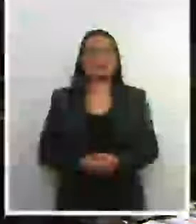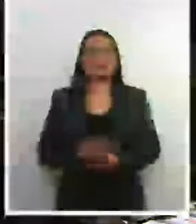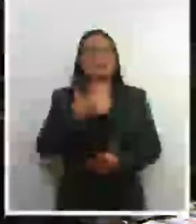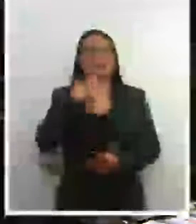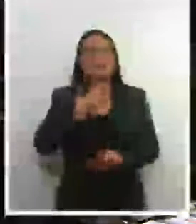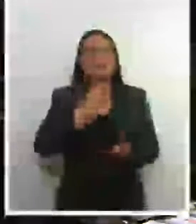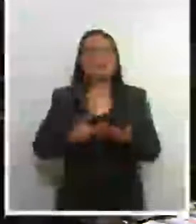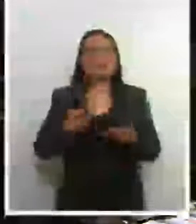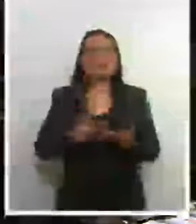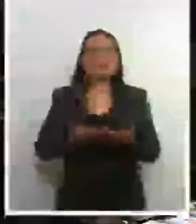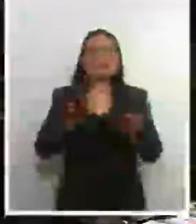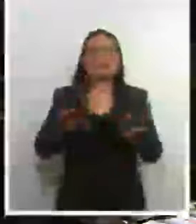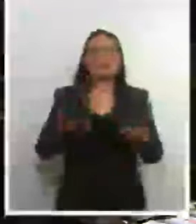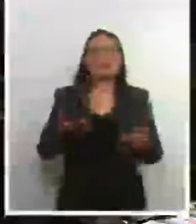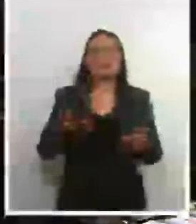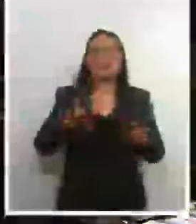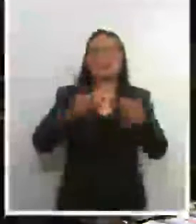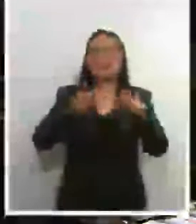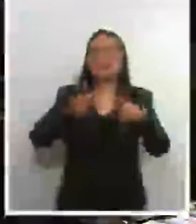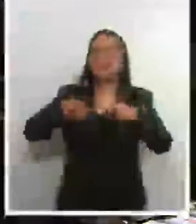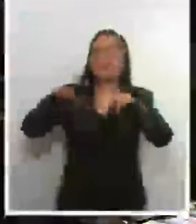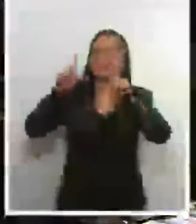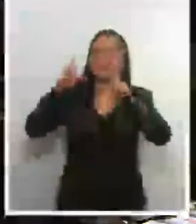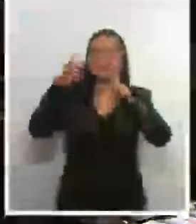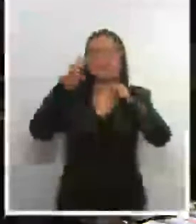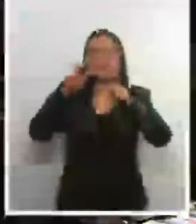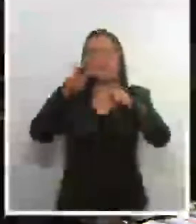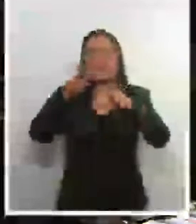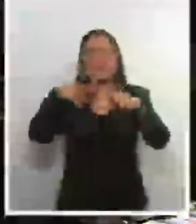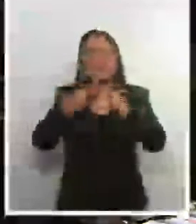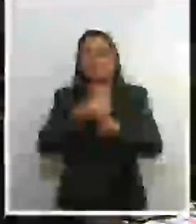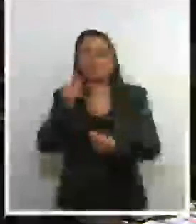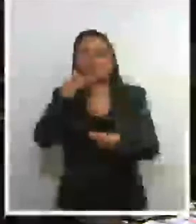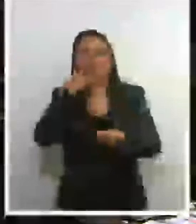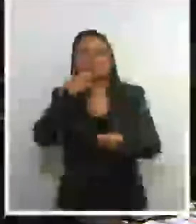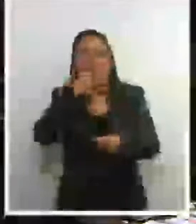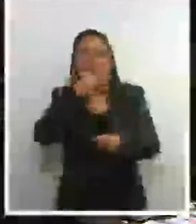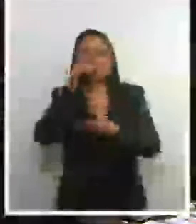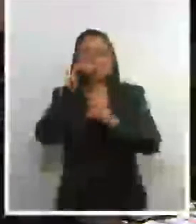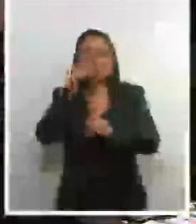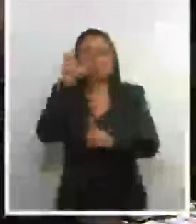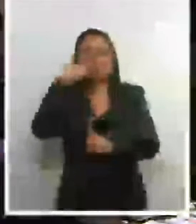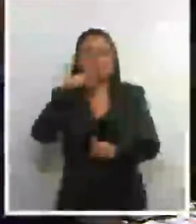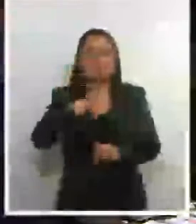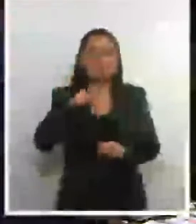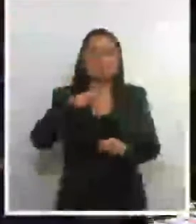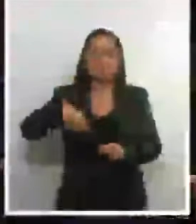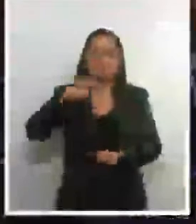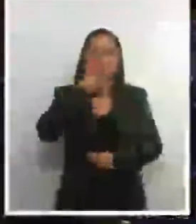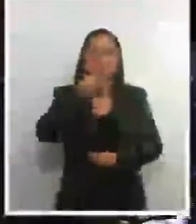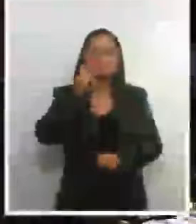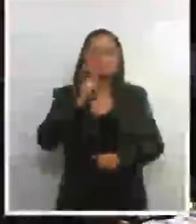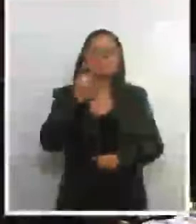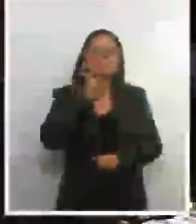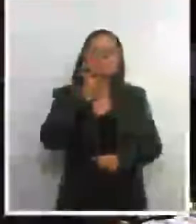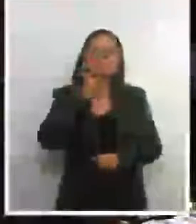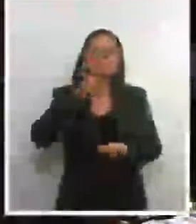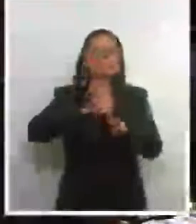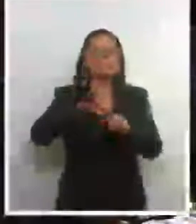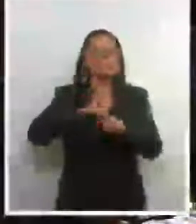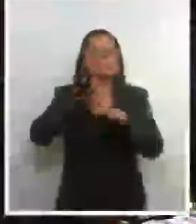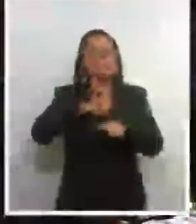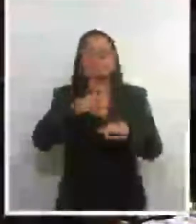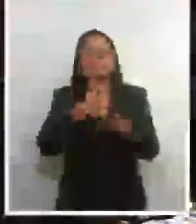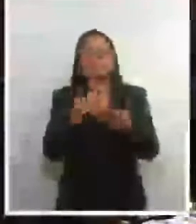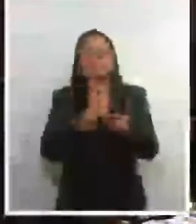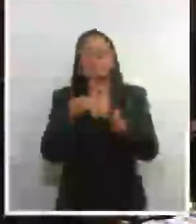Bueno, pues en estos momentos se abre este tablero electrónico hasta por 2 minutos para que los legisladores emitan su voto correspondiente a